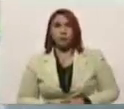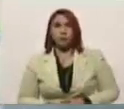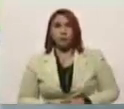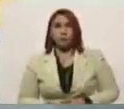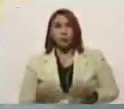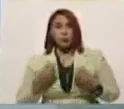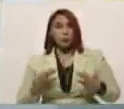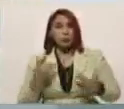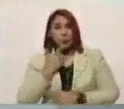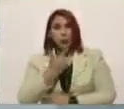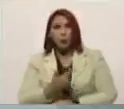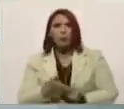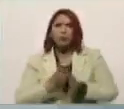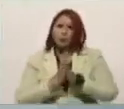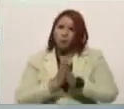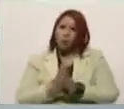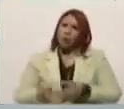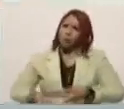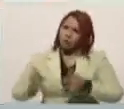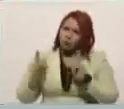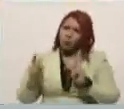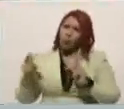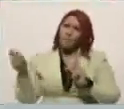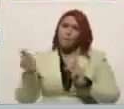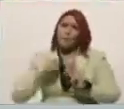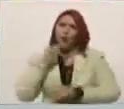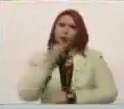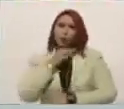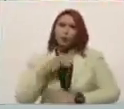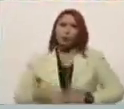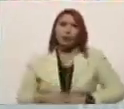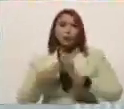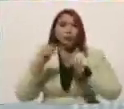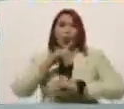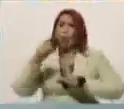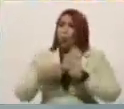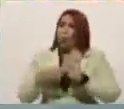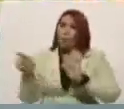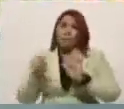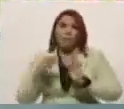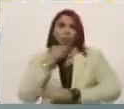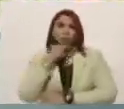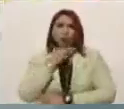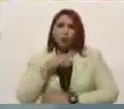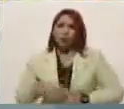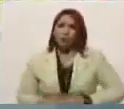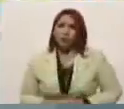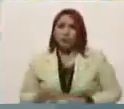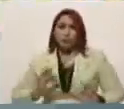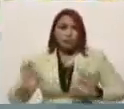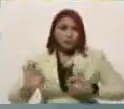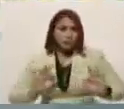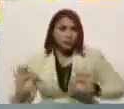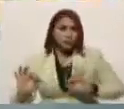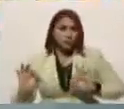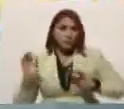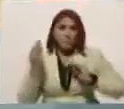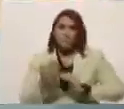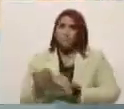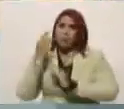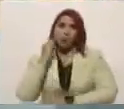Bueno, le he dicho, vamos a activar en el mes de octubre, todo el mes de octubre, los ejercicios